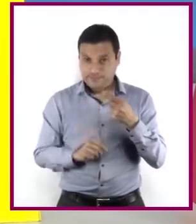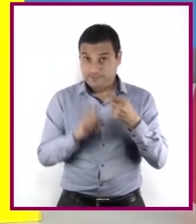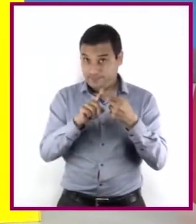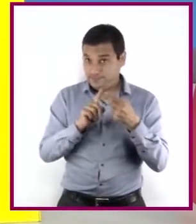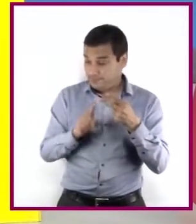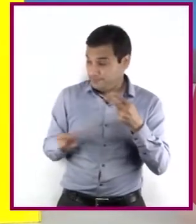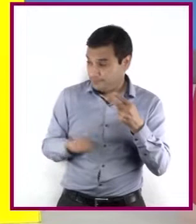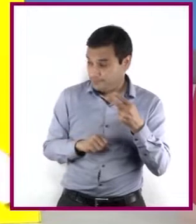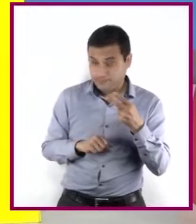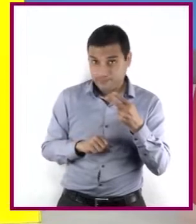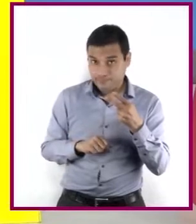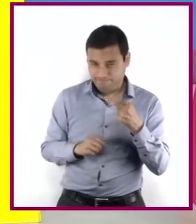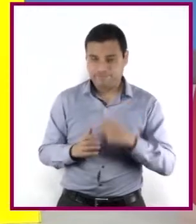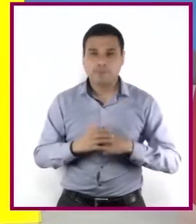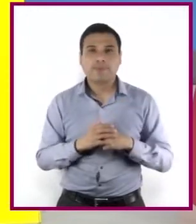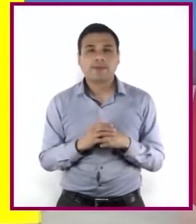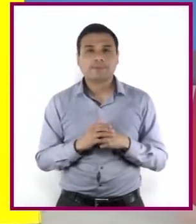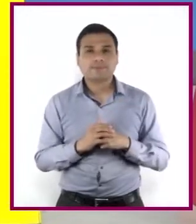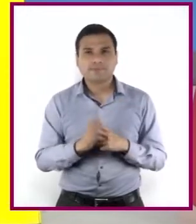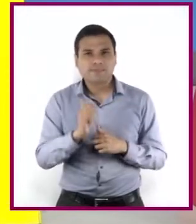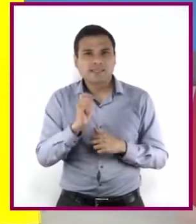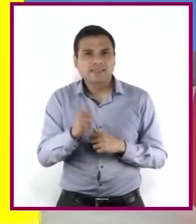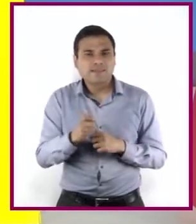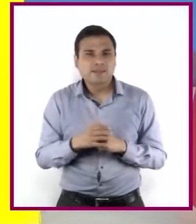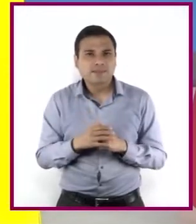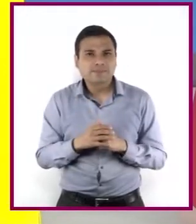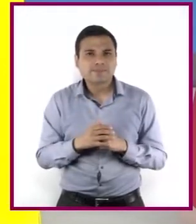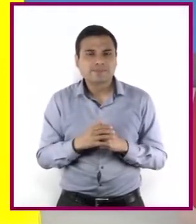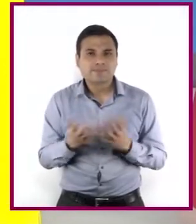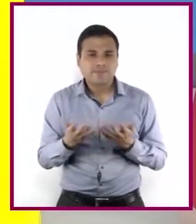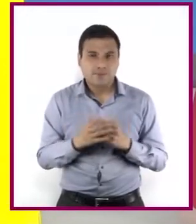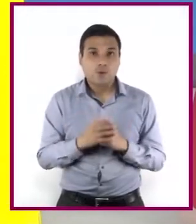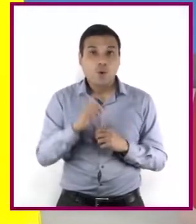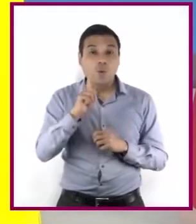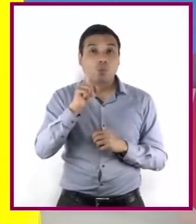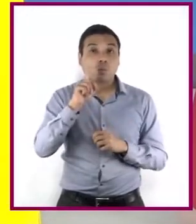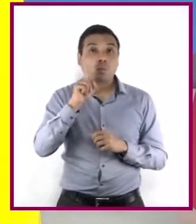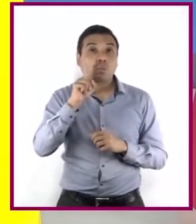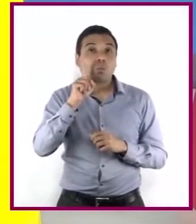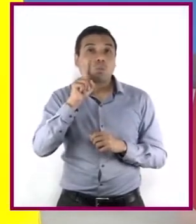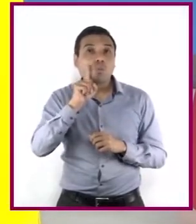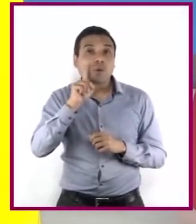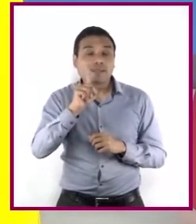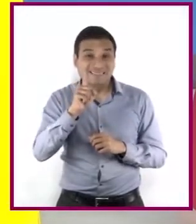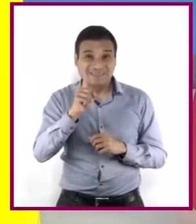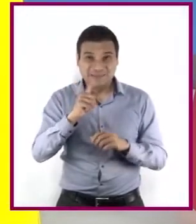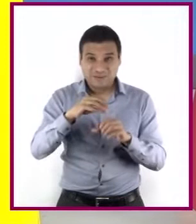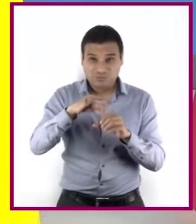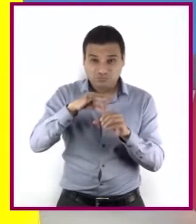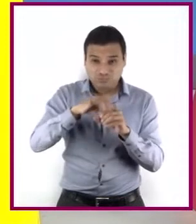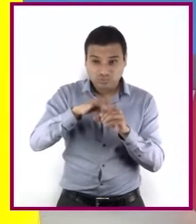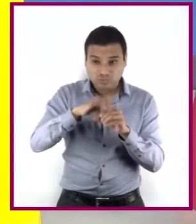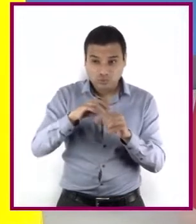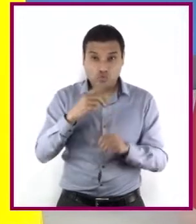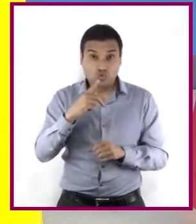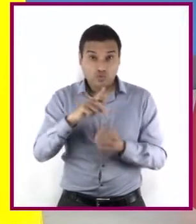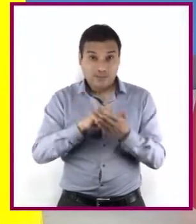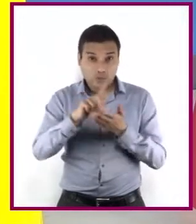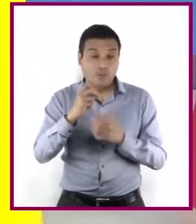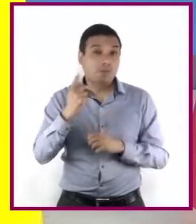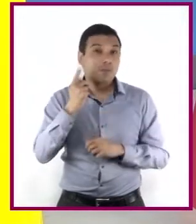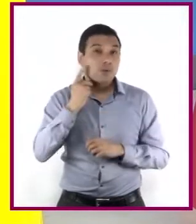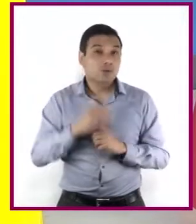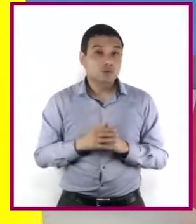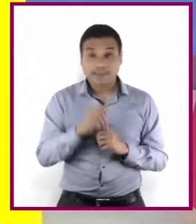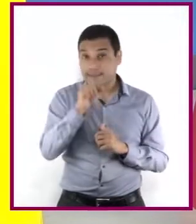y poder de decisión, entonces los aportes del sufragismo para la concreción de los derechos políticos,